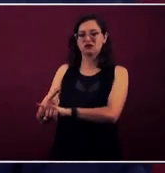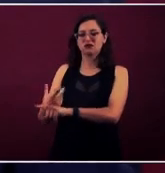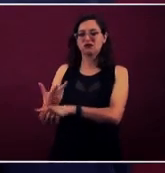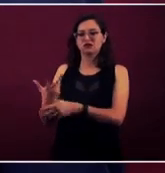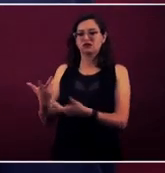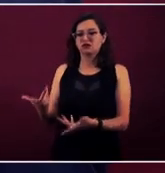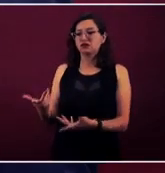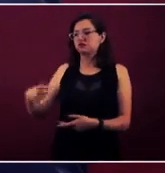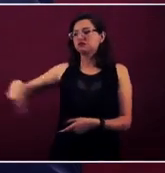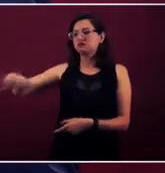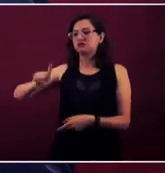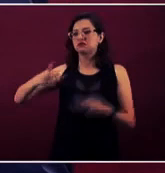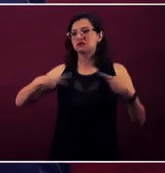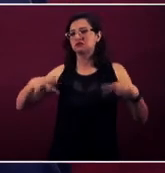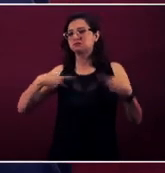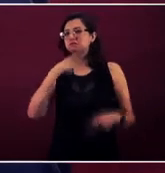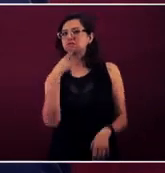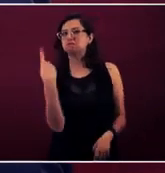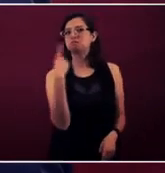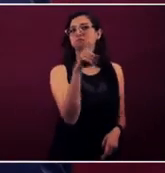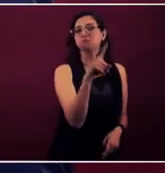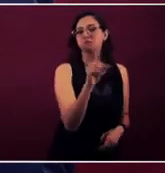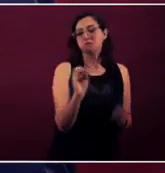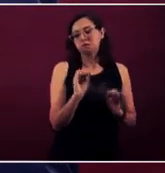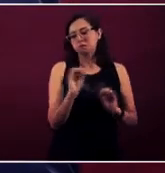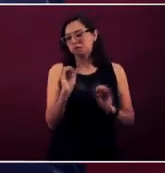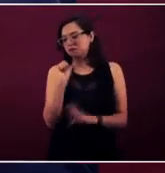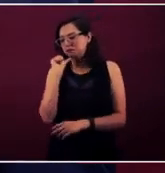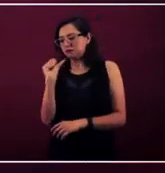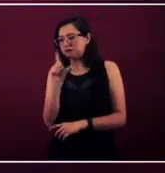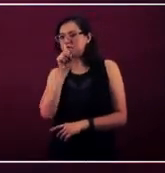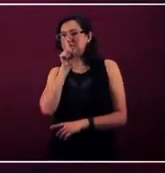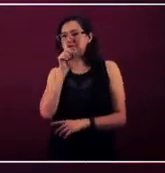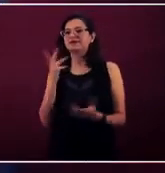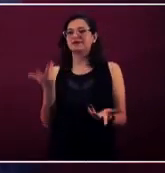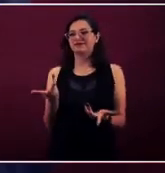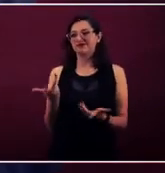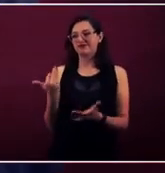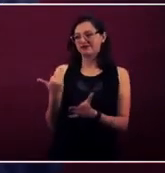Ahí hay cifra negra. Pero el homicidio es muy difícil.